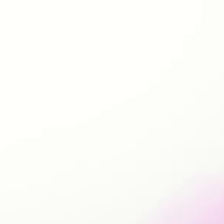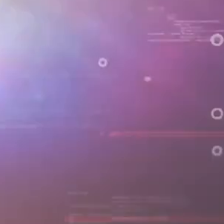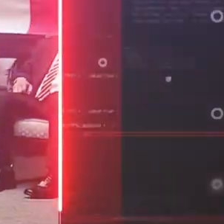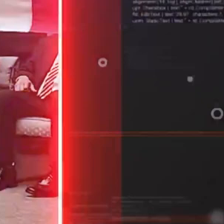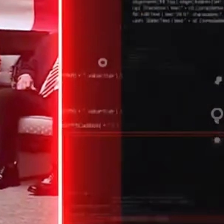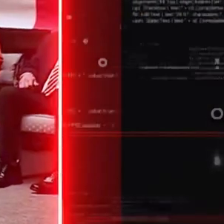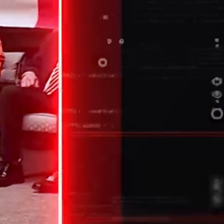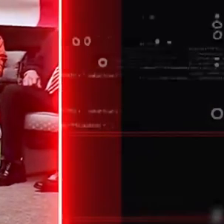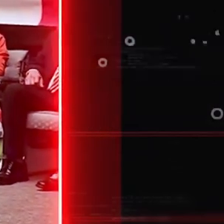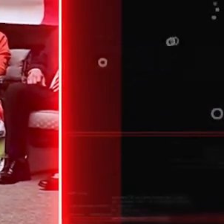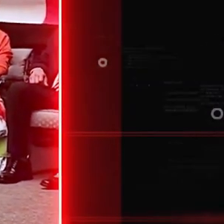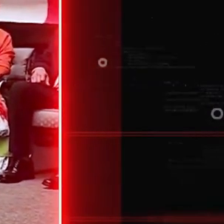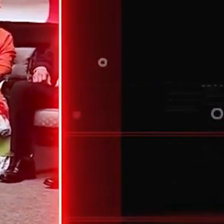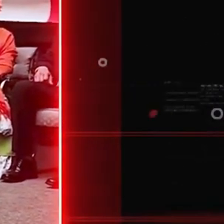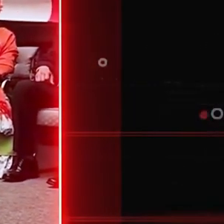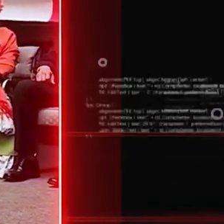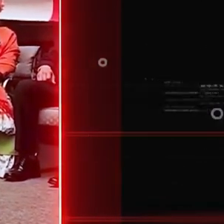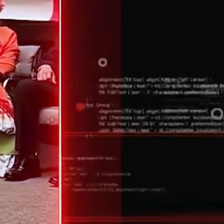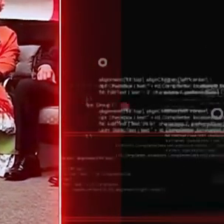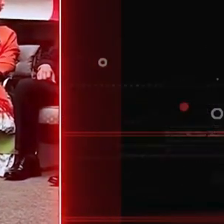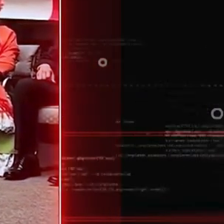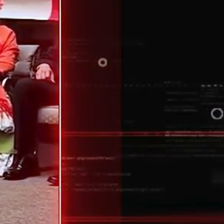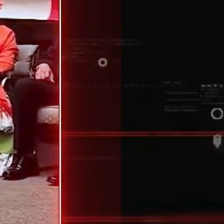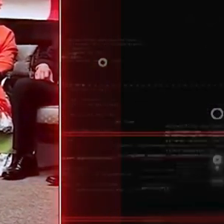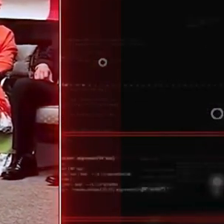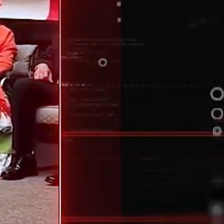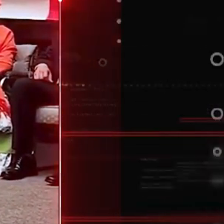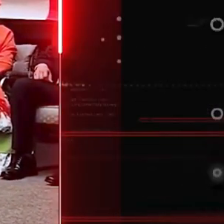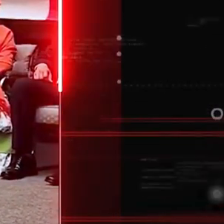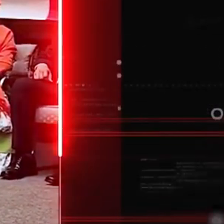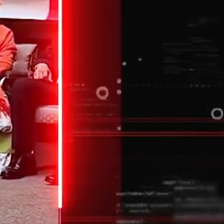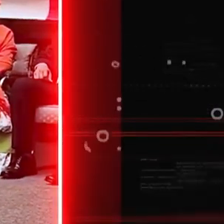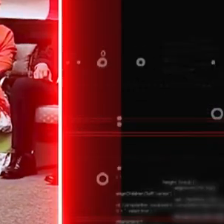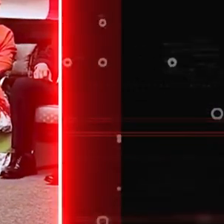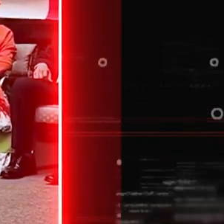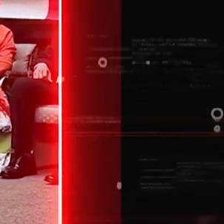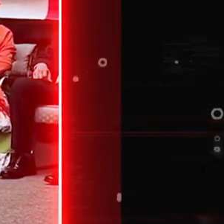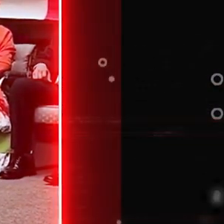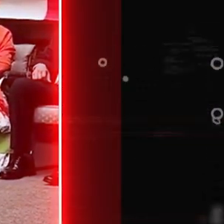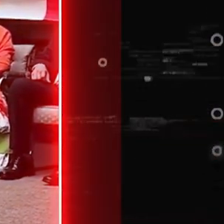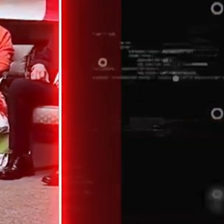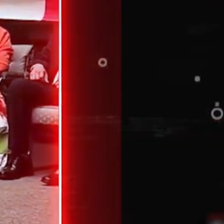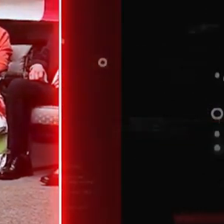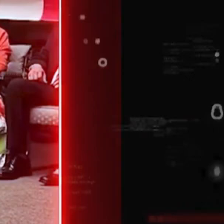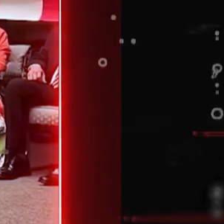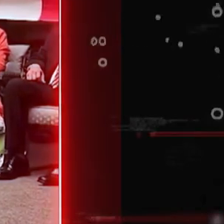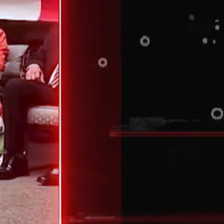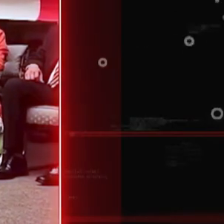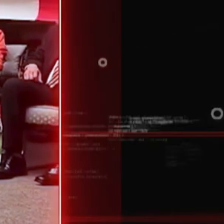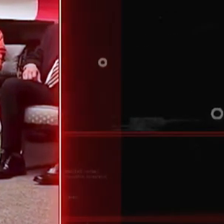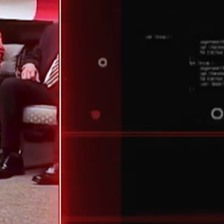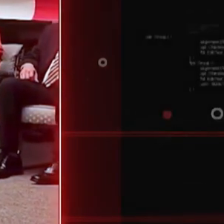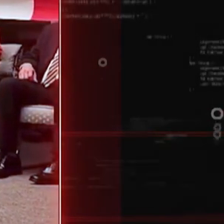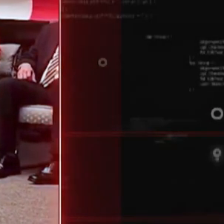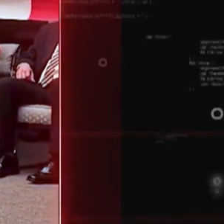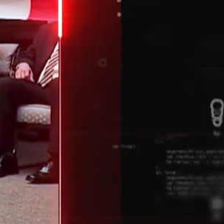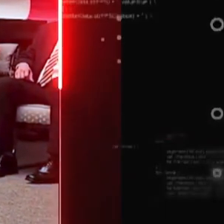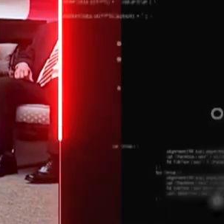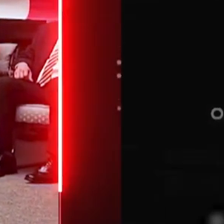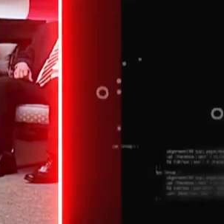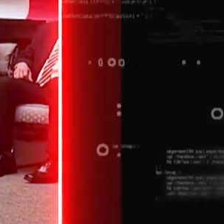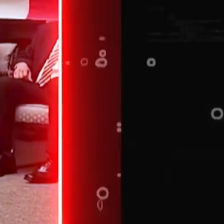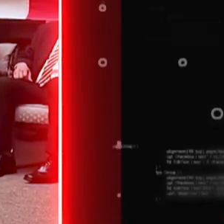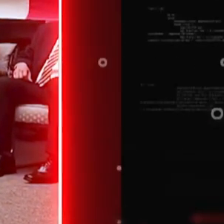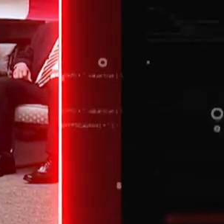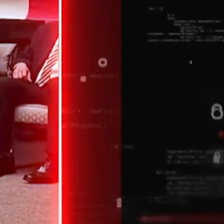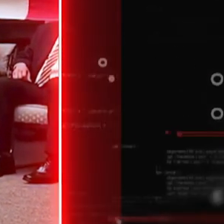crimen organizado. El 15 de marzo de 2024, en redes sociales, circuló un video donde una persona de nombre Jesús Jaime